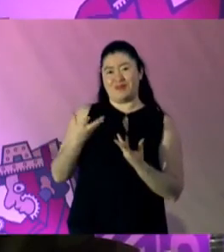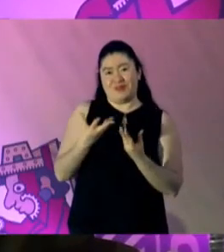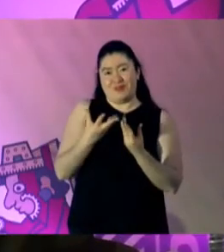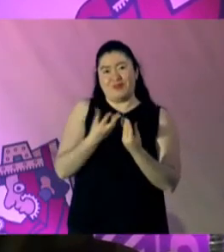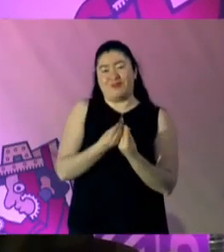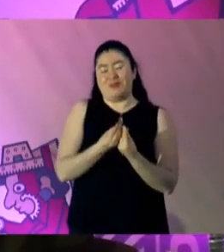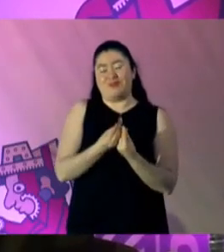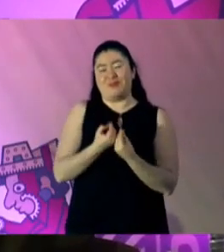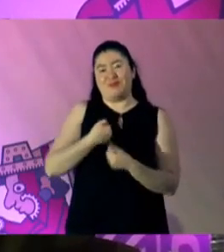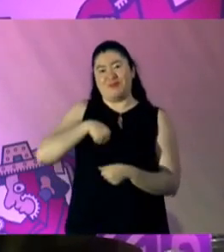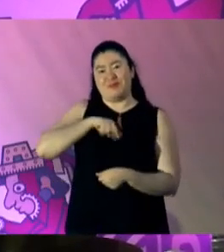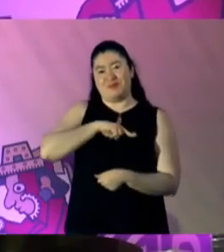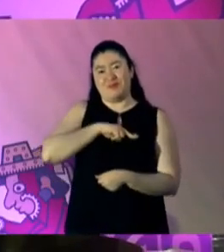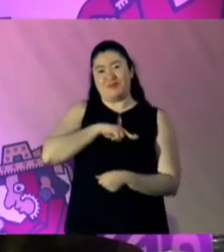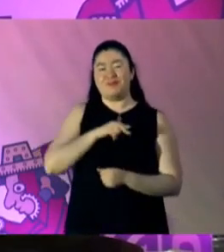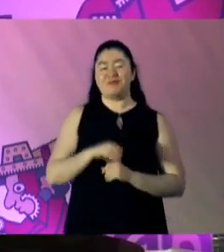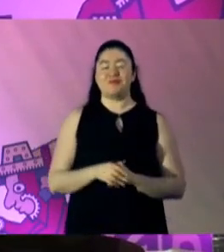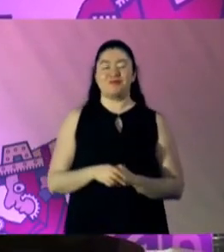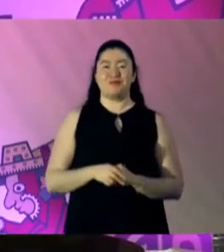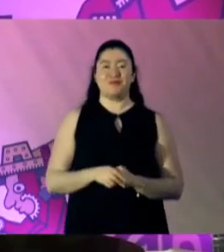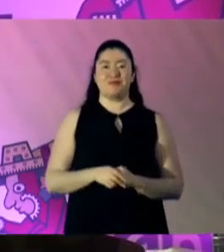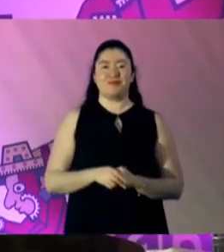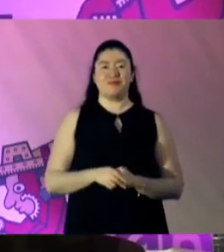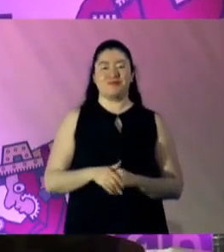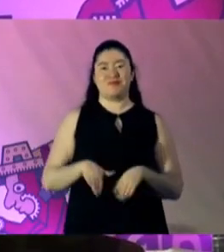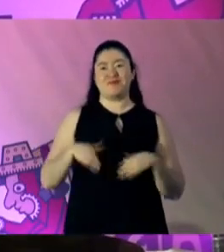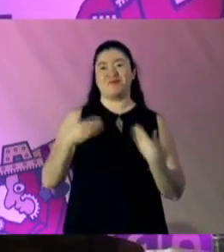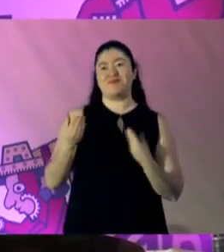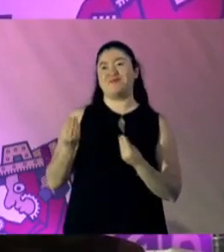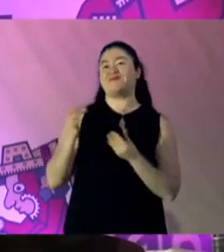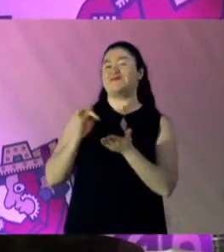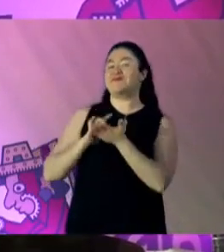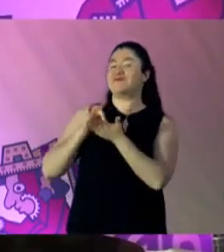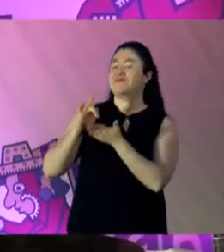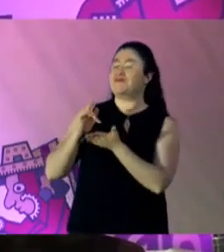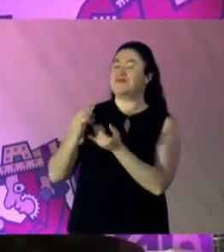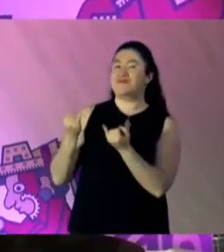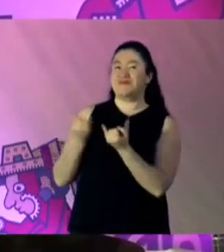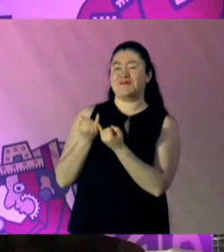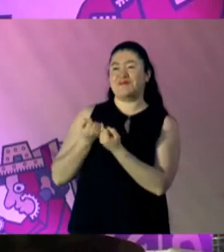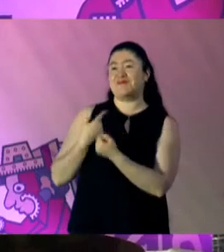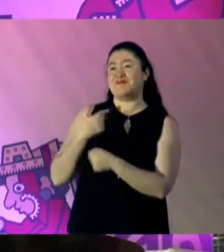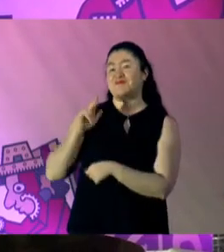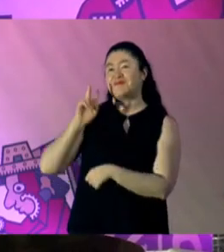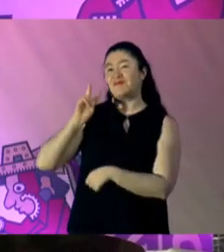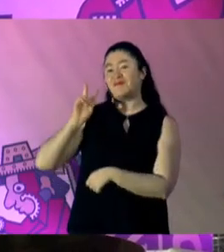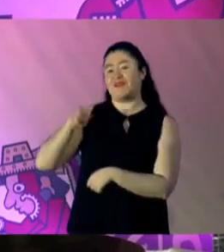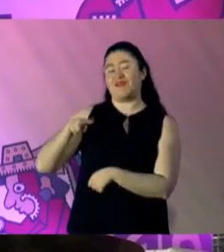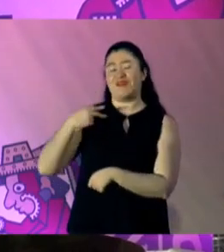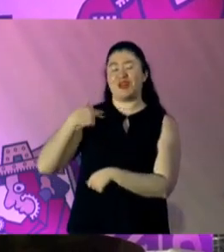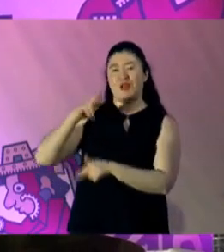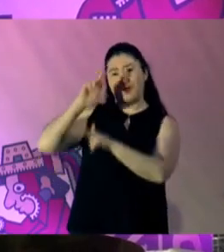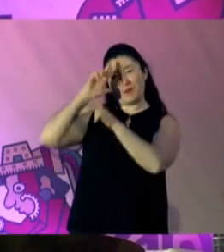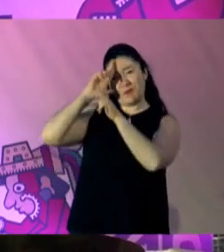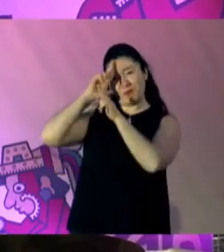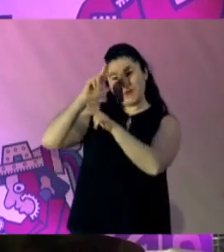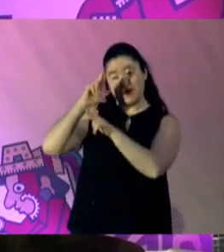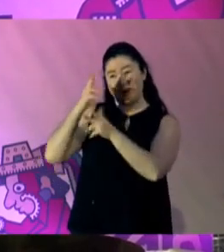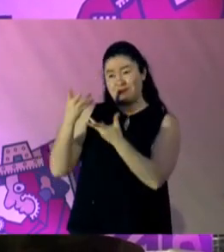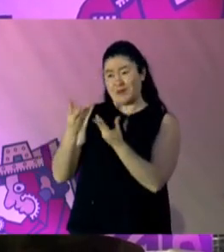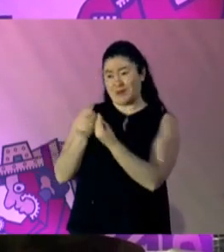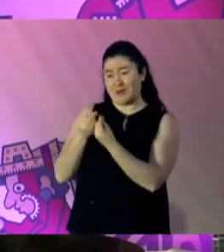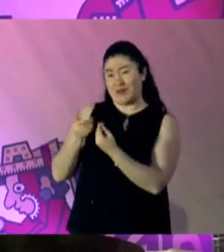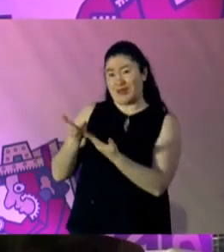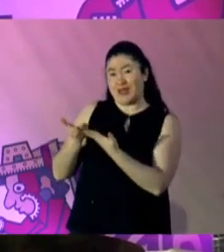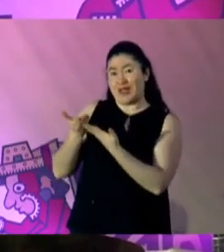pues con nosotros no pues muchas gracias al contrario un honor estar aquí con un maestro que ya había